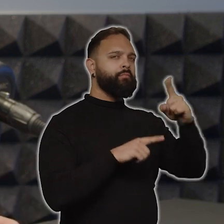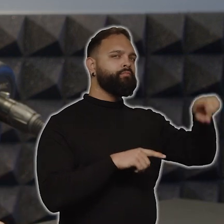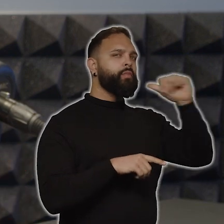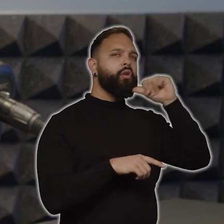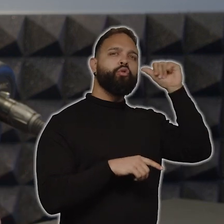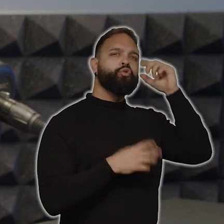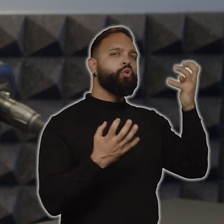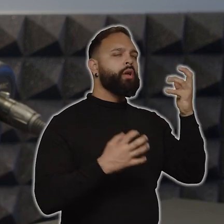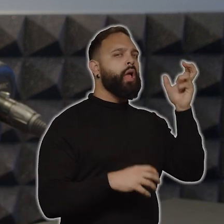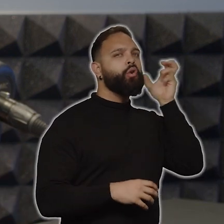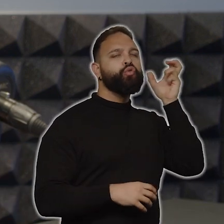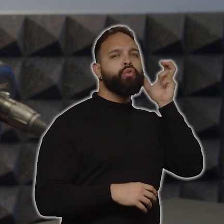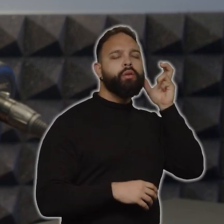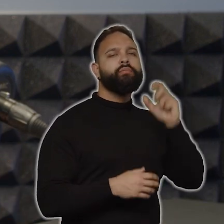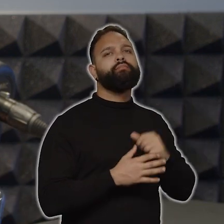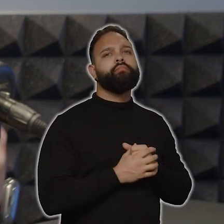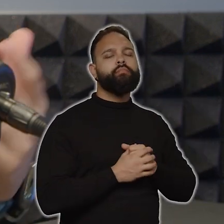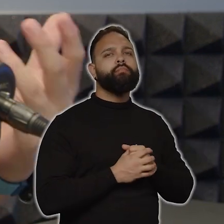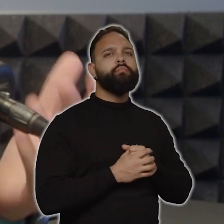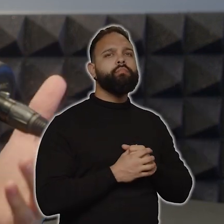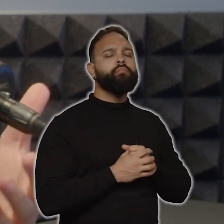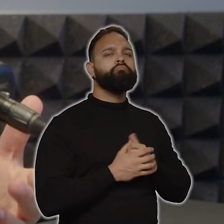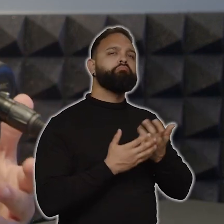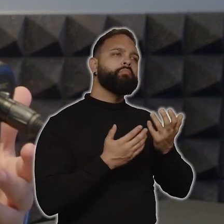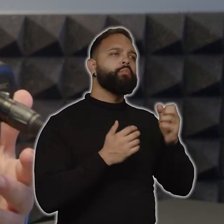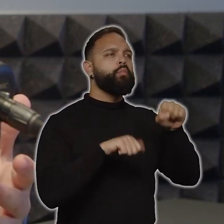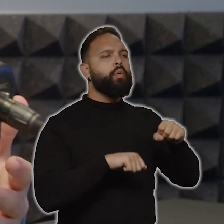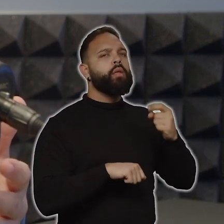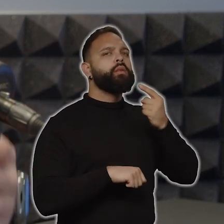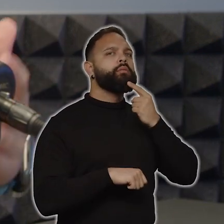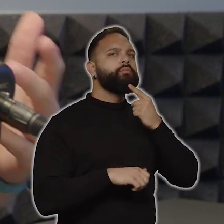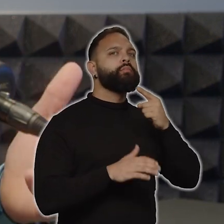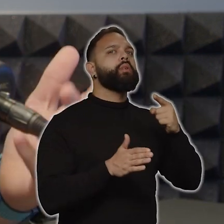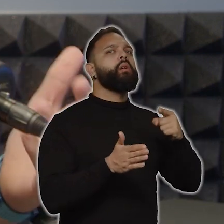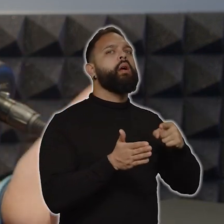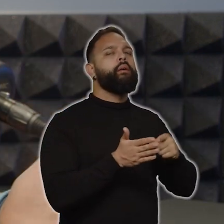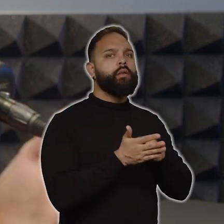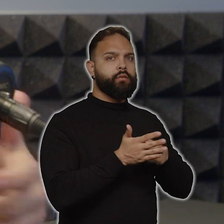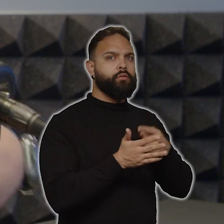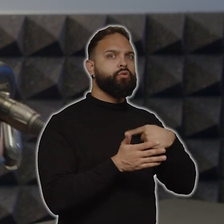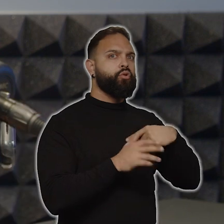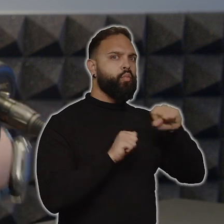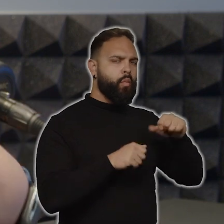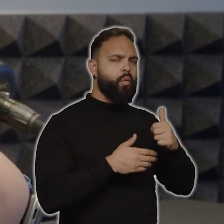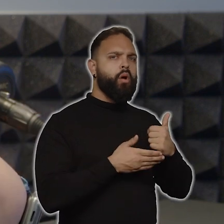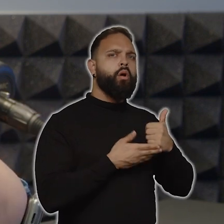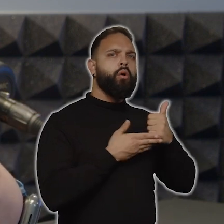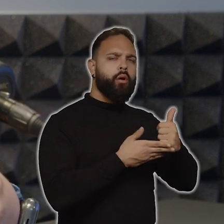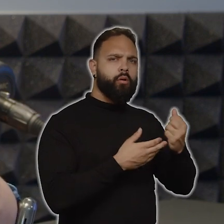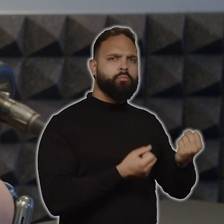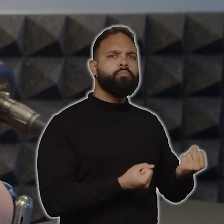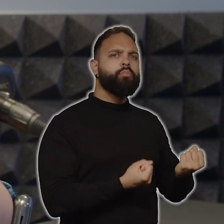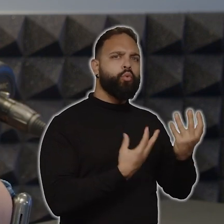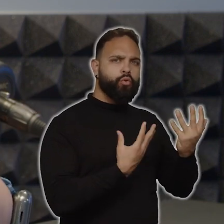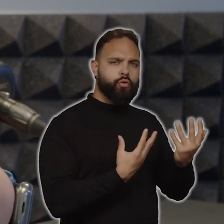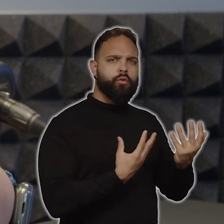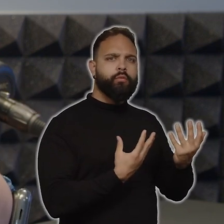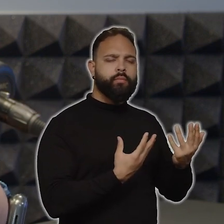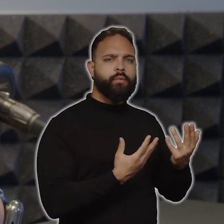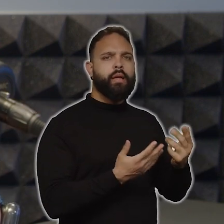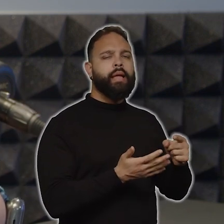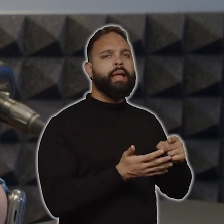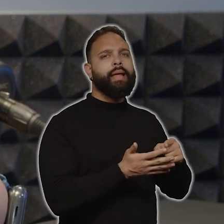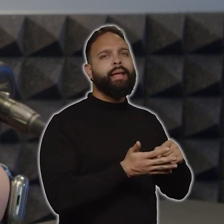entonces cuando no podemos decir, algunas veces ayudamos bastante y a veces